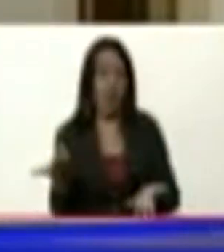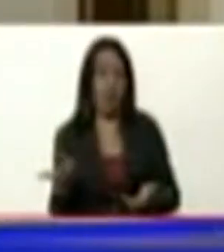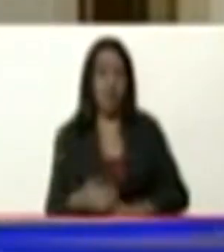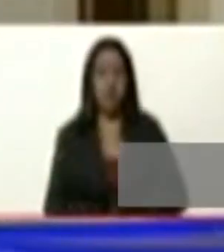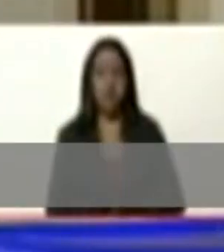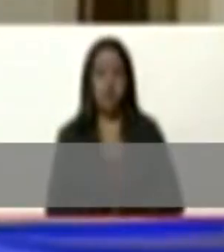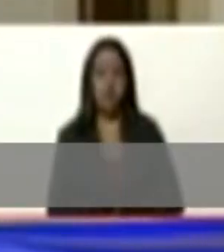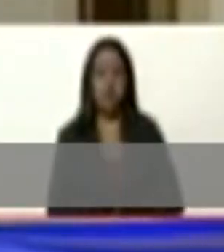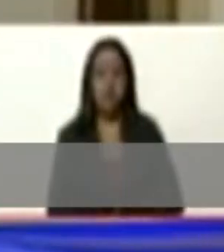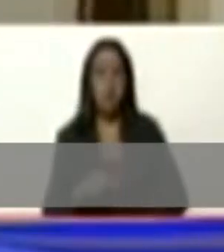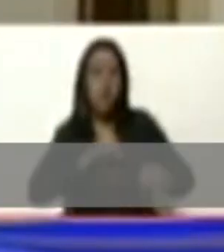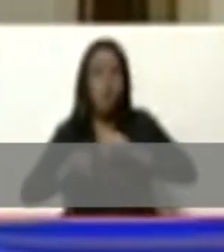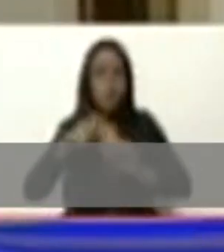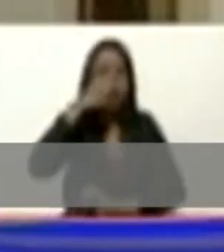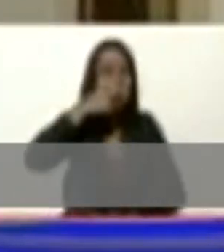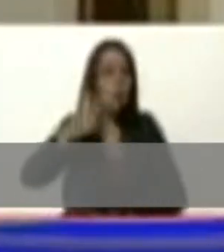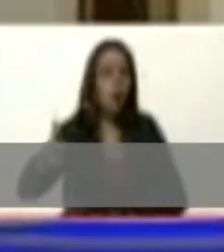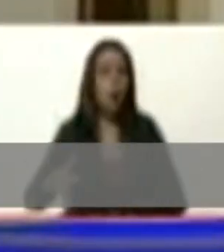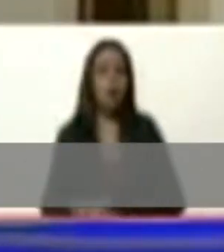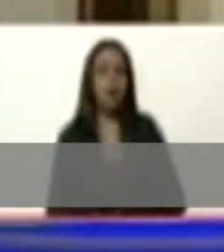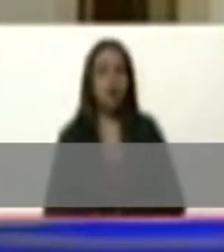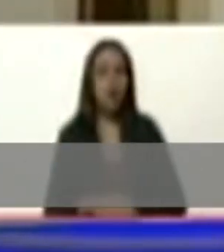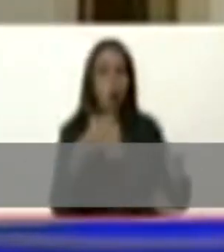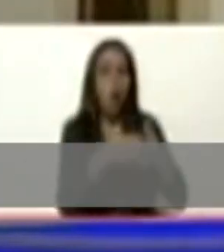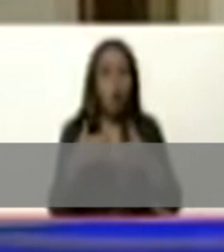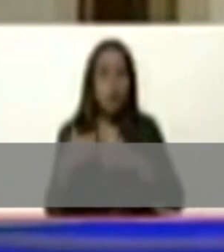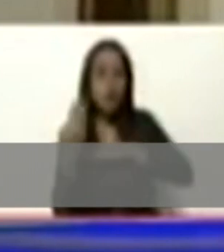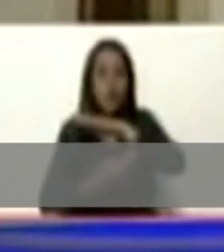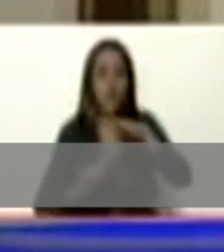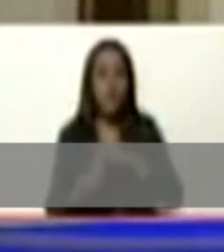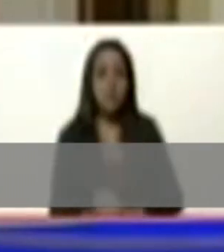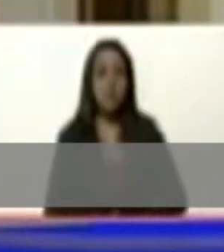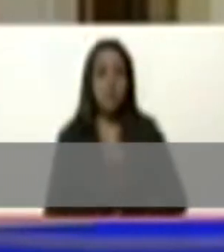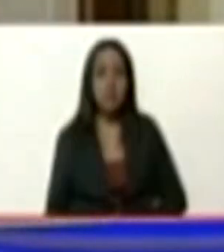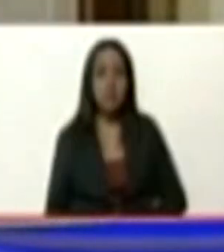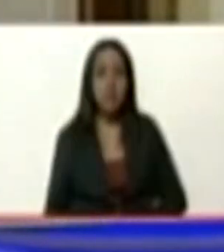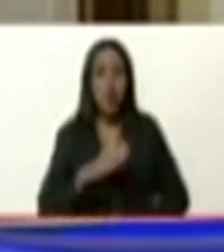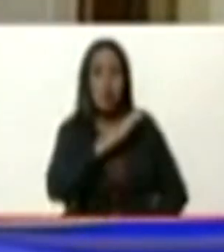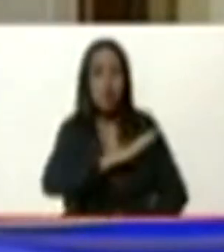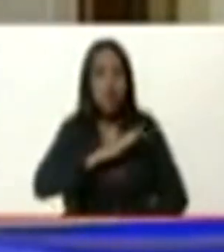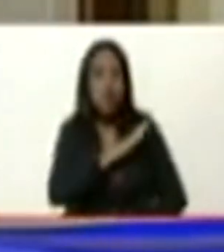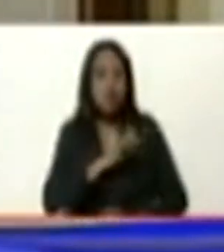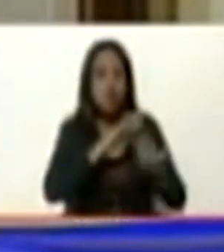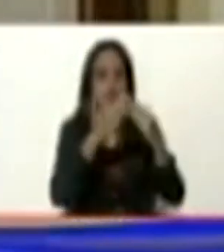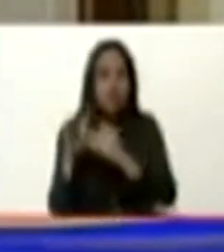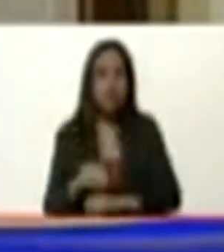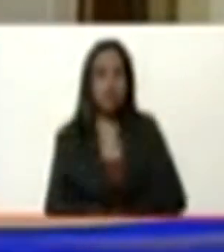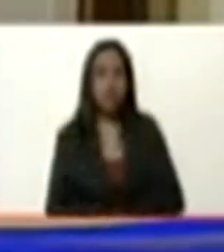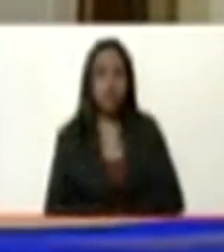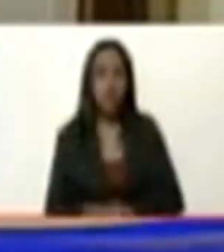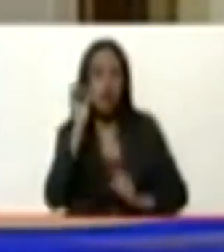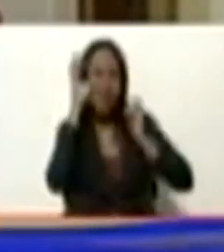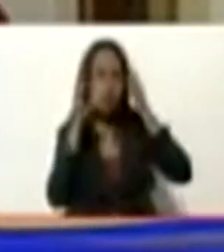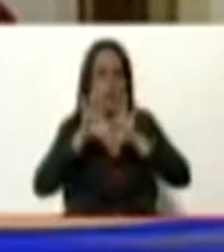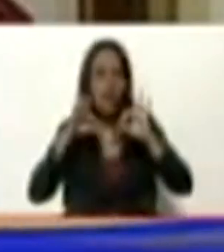cada quien en el movimiento popular las organizaciones de base los colectivos los consejos comunales con creatividad las